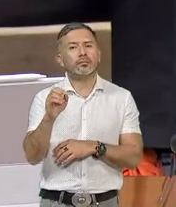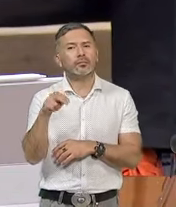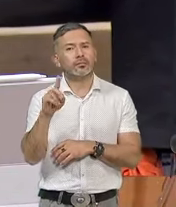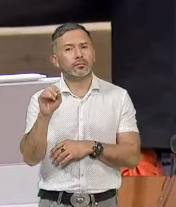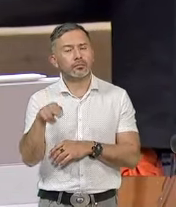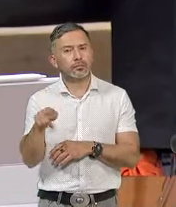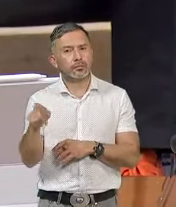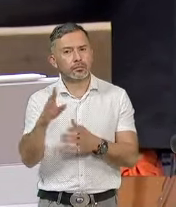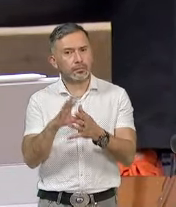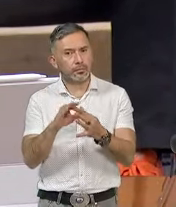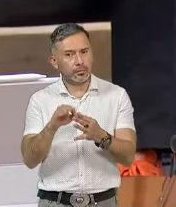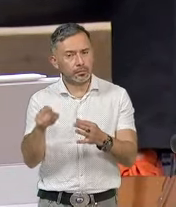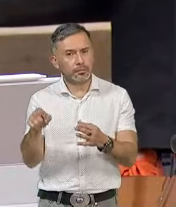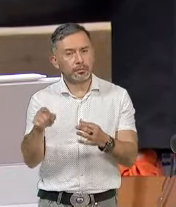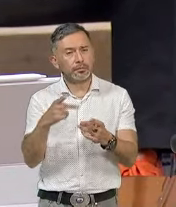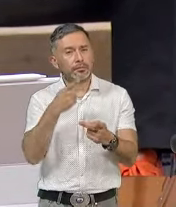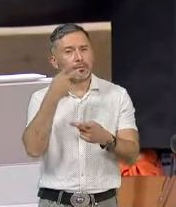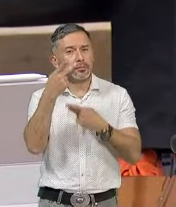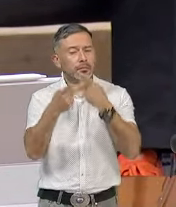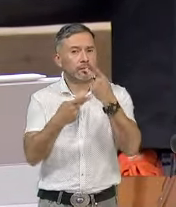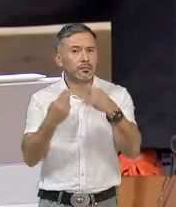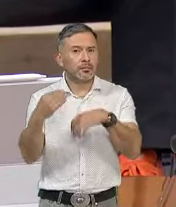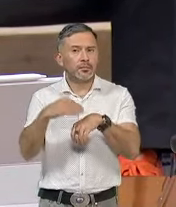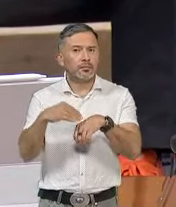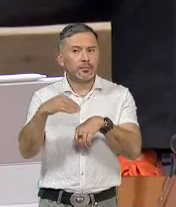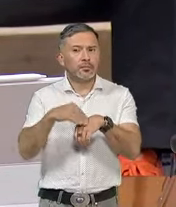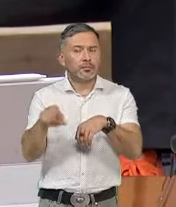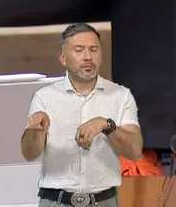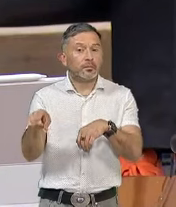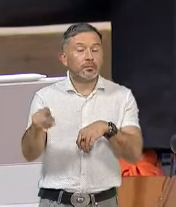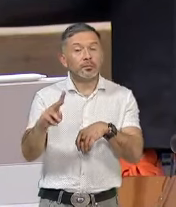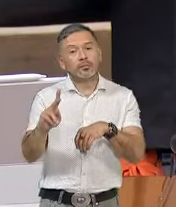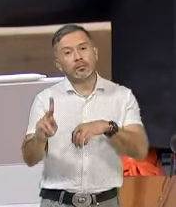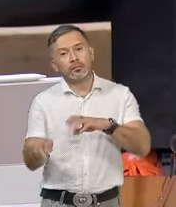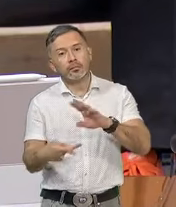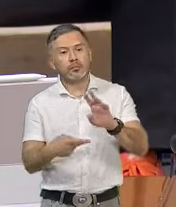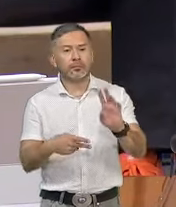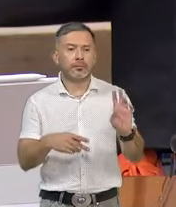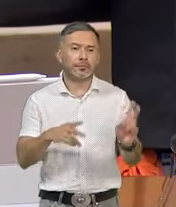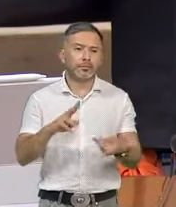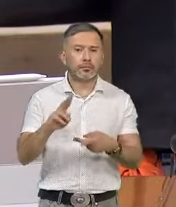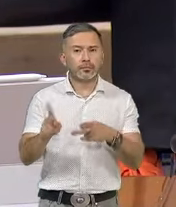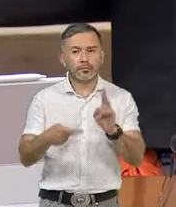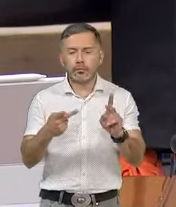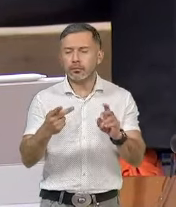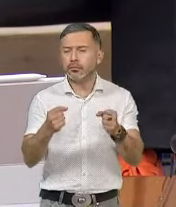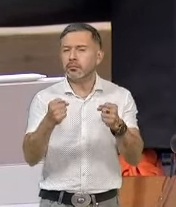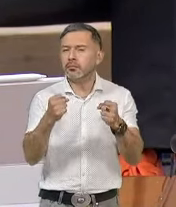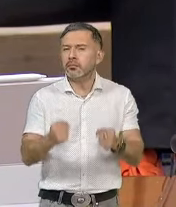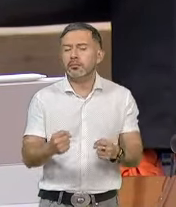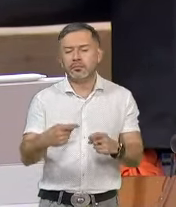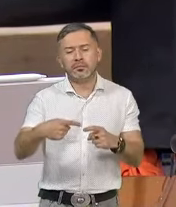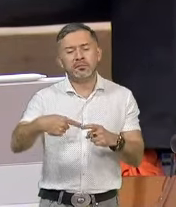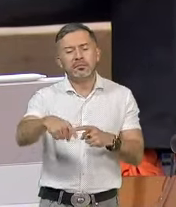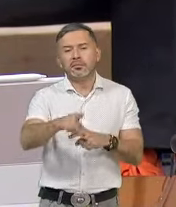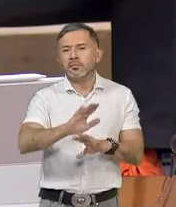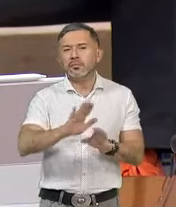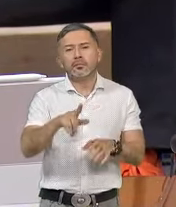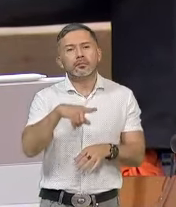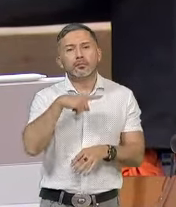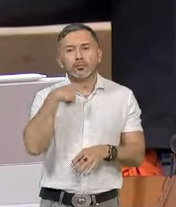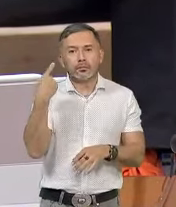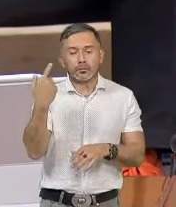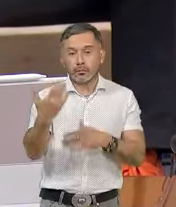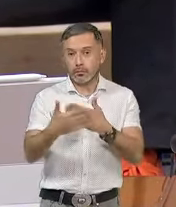Construir la narrativa que les permita justificar su inminente derrota en el debate el